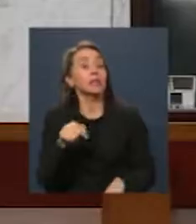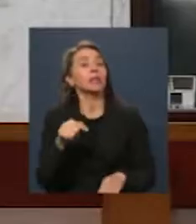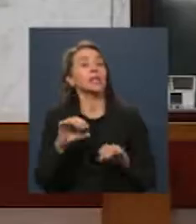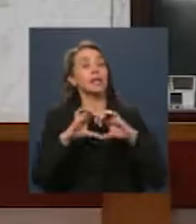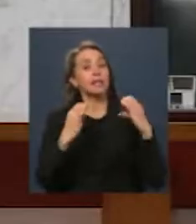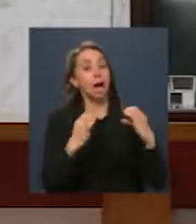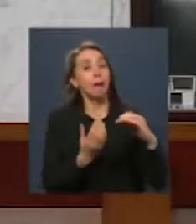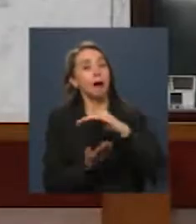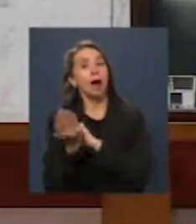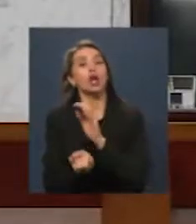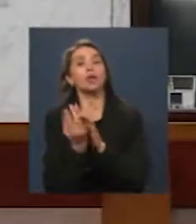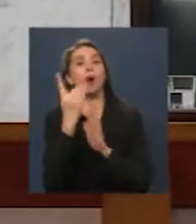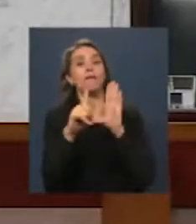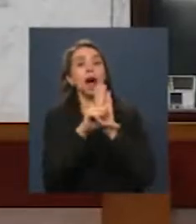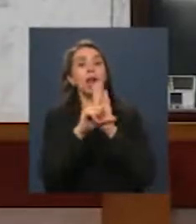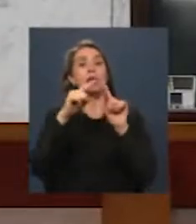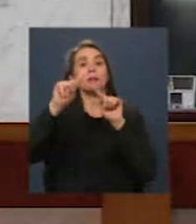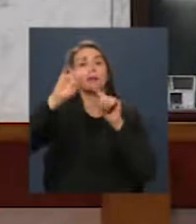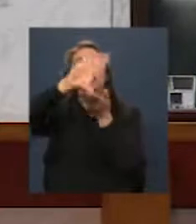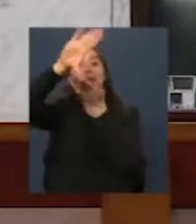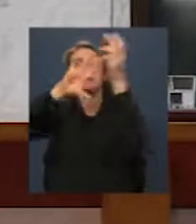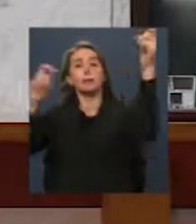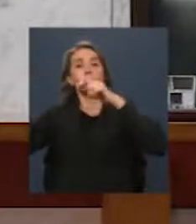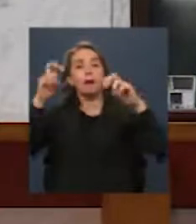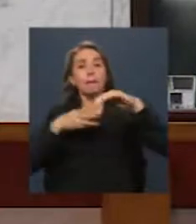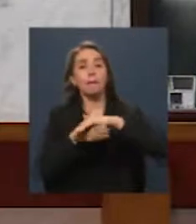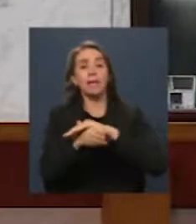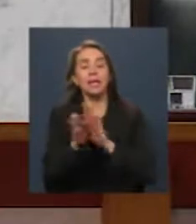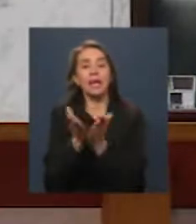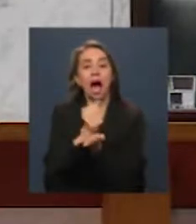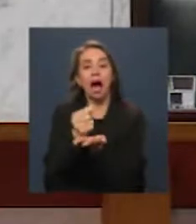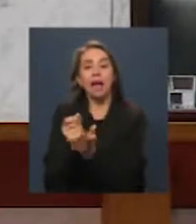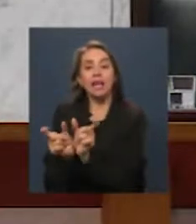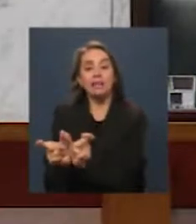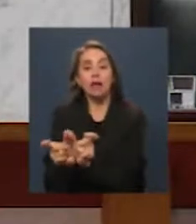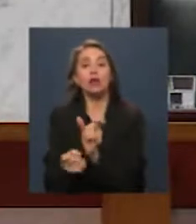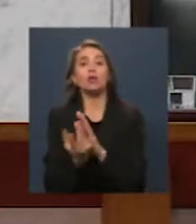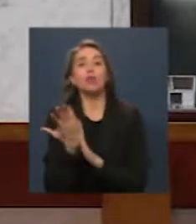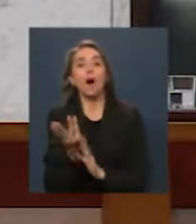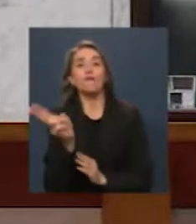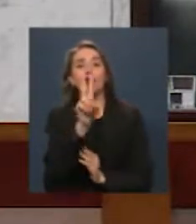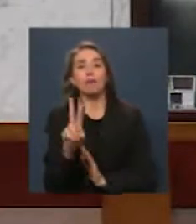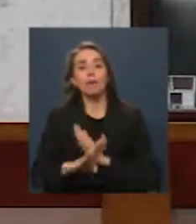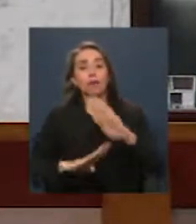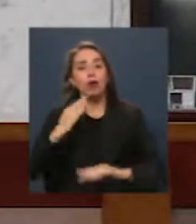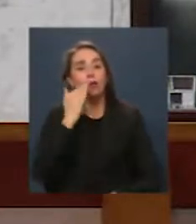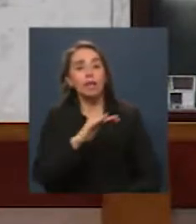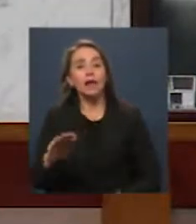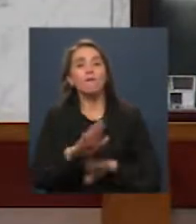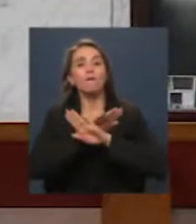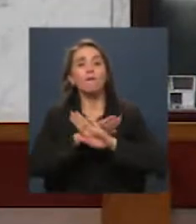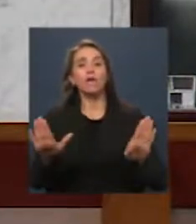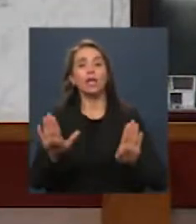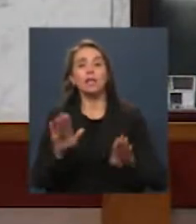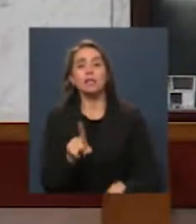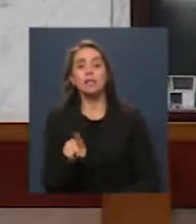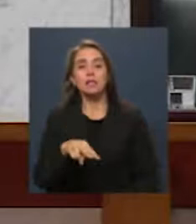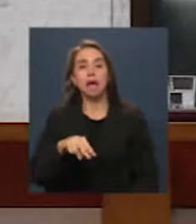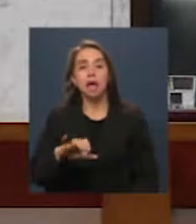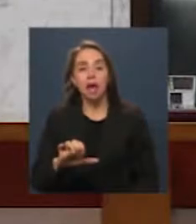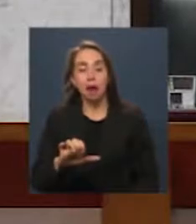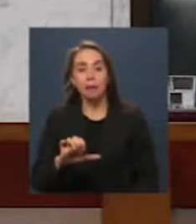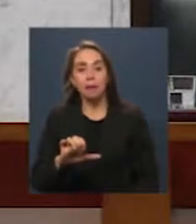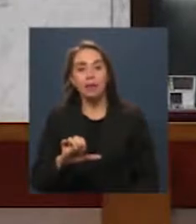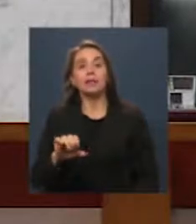nueva ley de migración y extranjería, el nuevo servicio de protección a la niñez poniendo fin al Sename, el